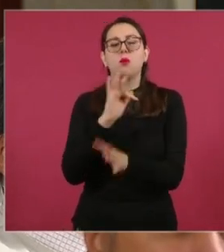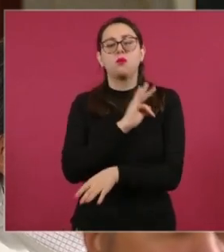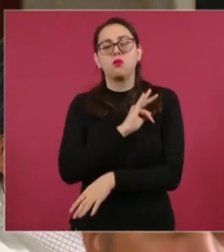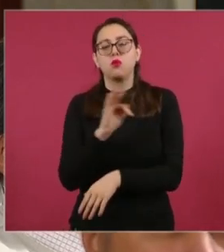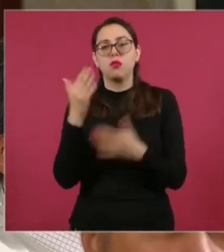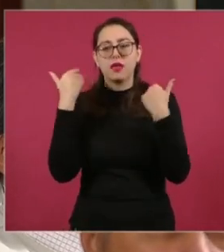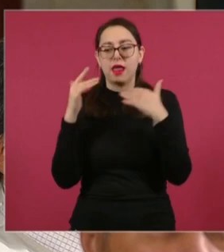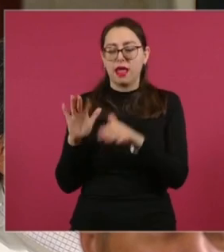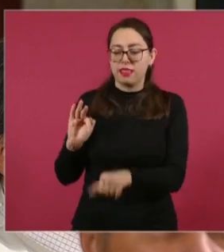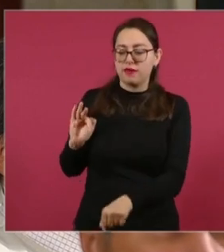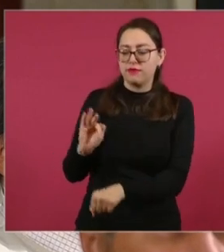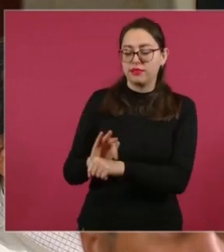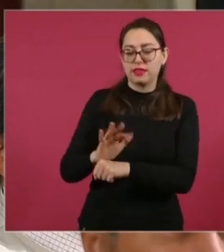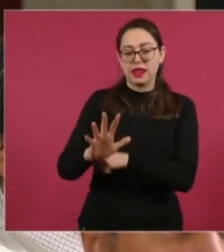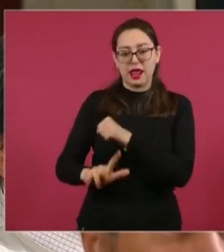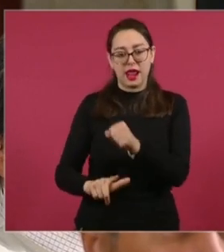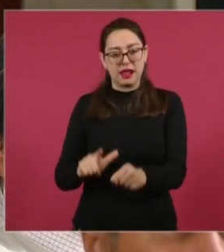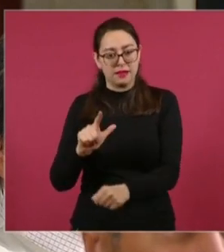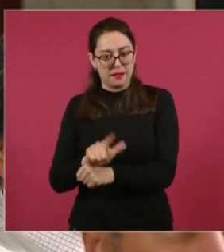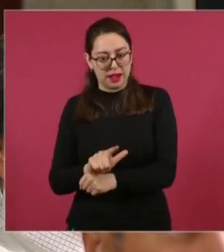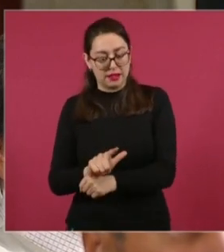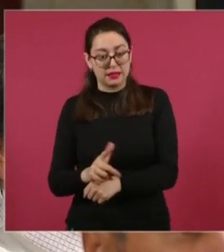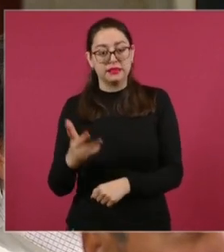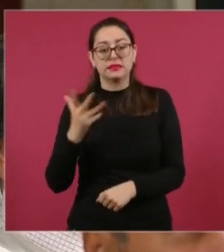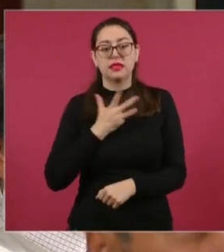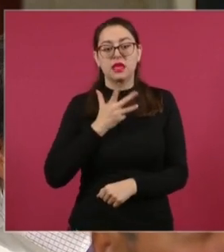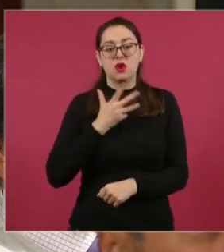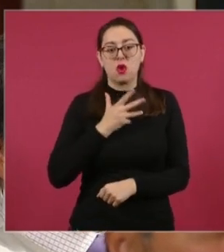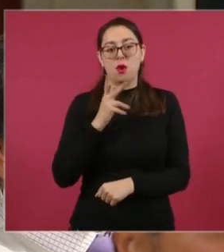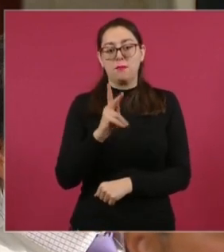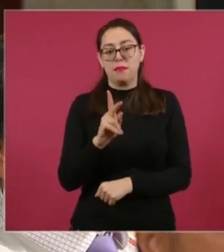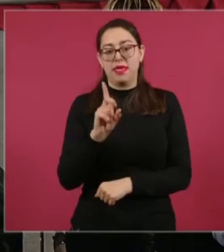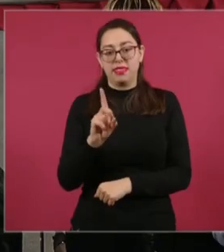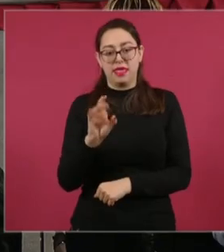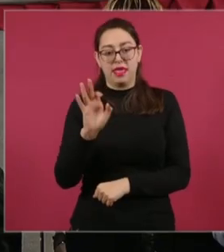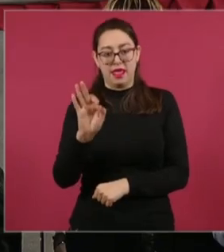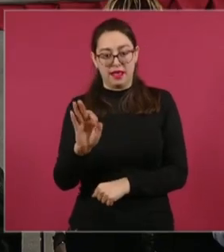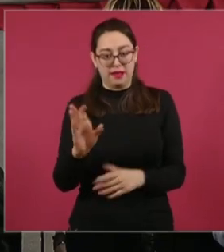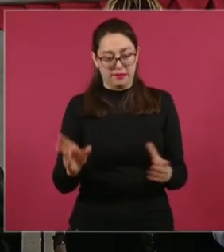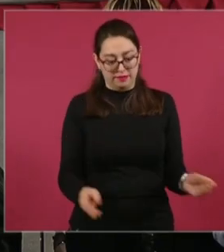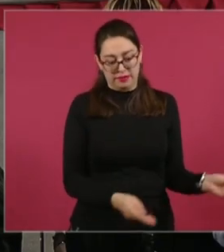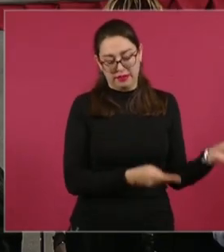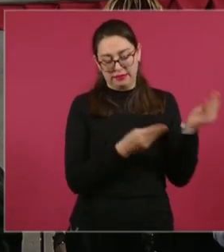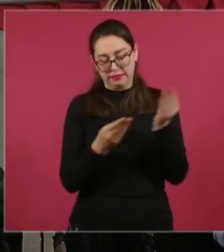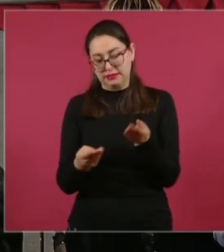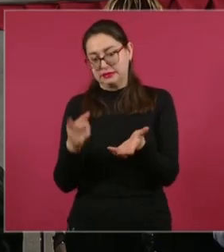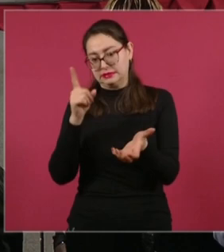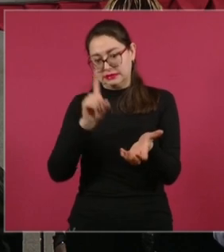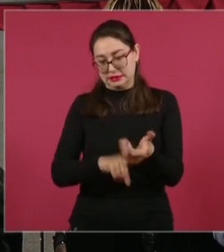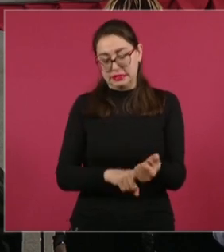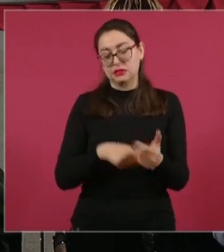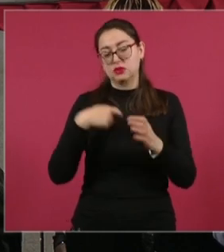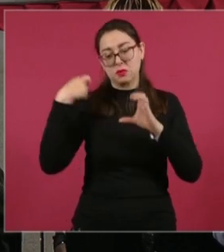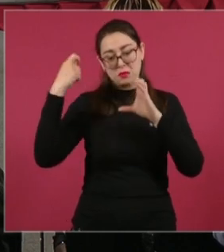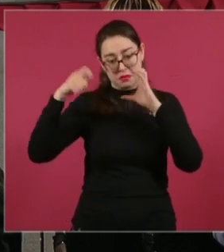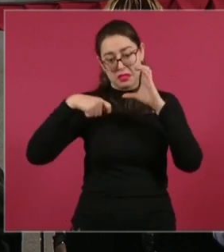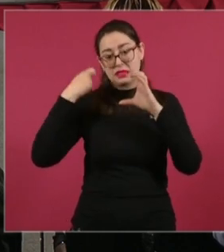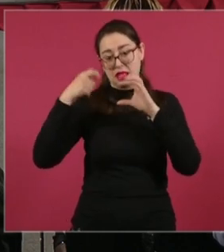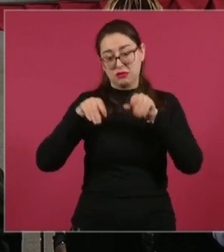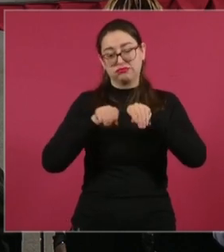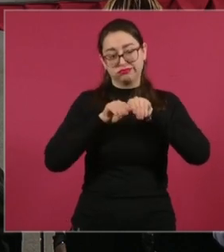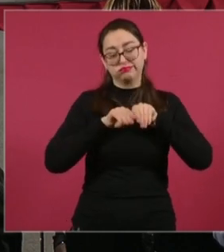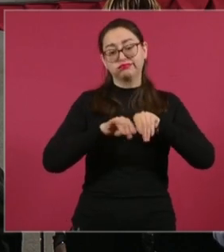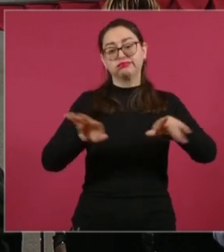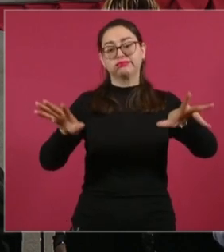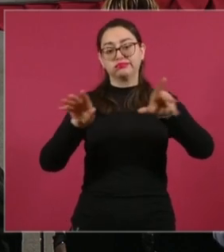domesticados. Traigo impreso un pdf con el contenido del video arriba citado que está circulando en redes. Se